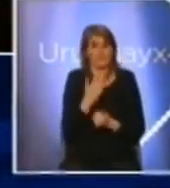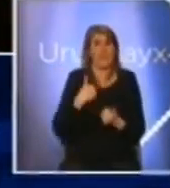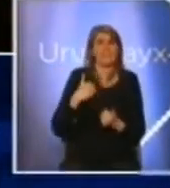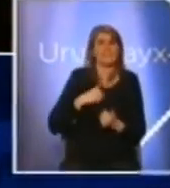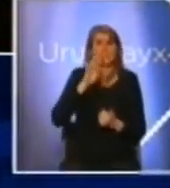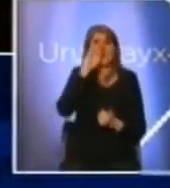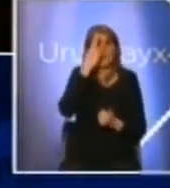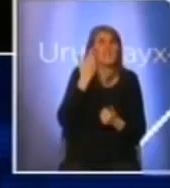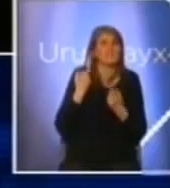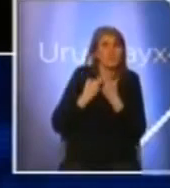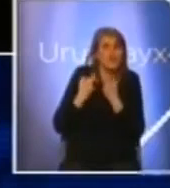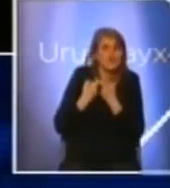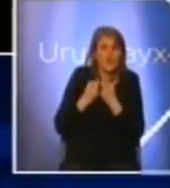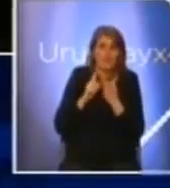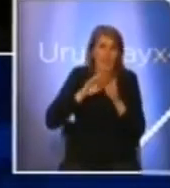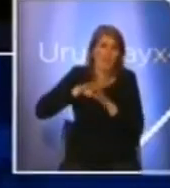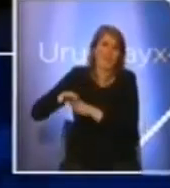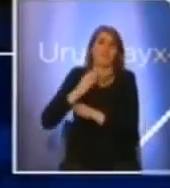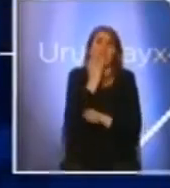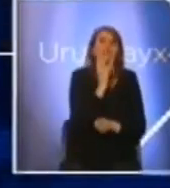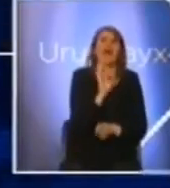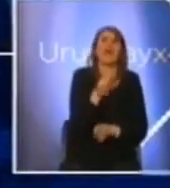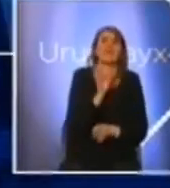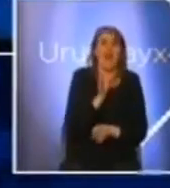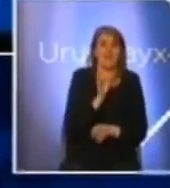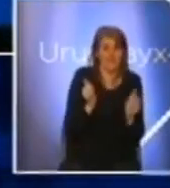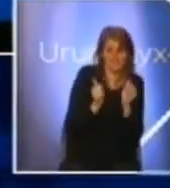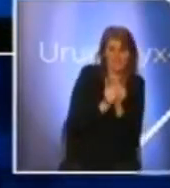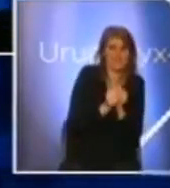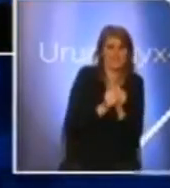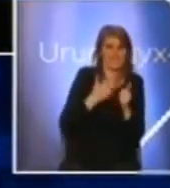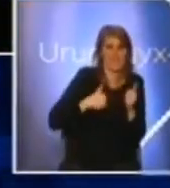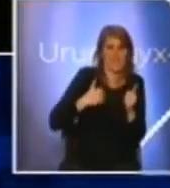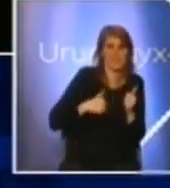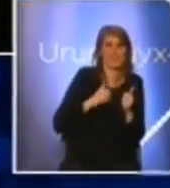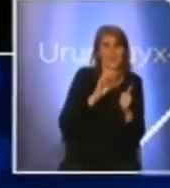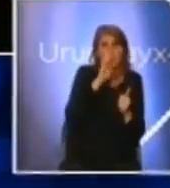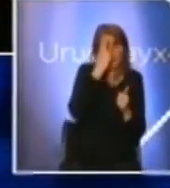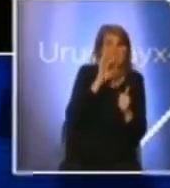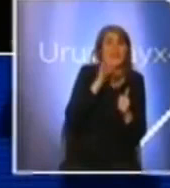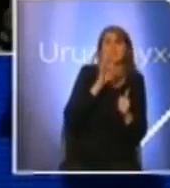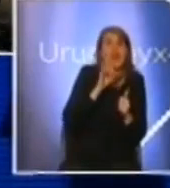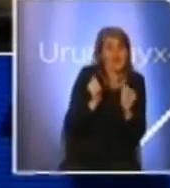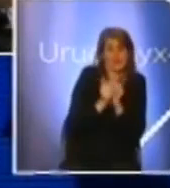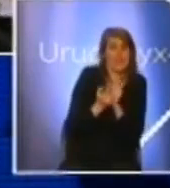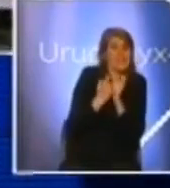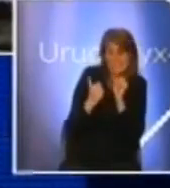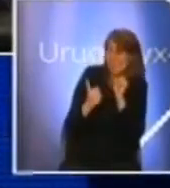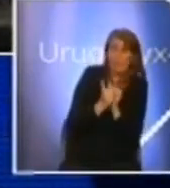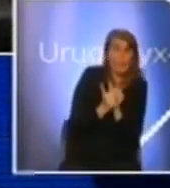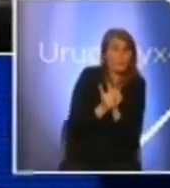socios, somos hermanos. Y los hermanos no tenemos forma de resolver el problema sino juntos, no nos podemos